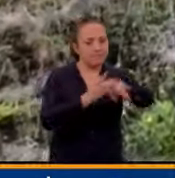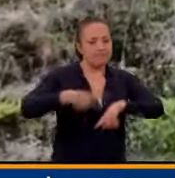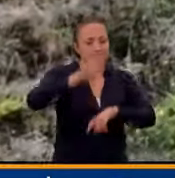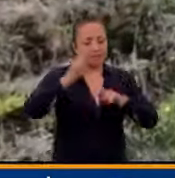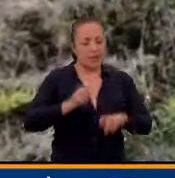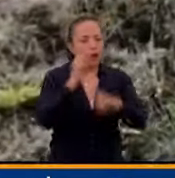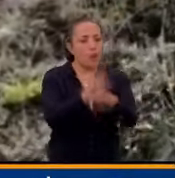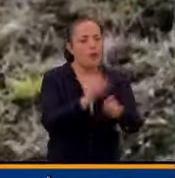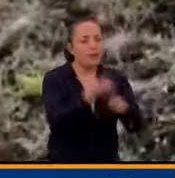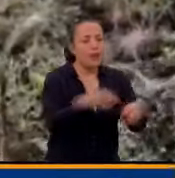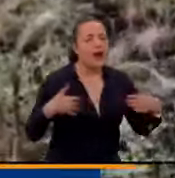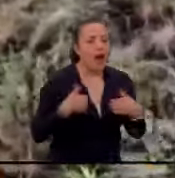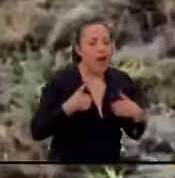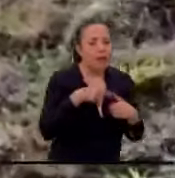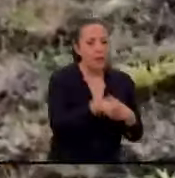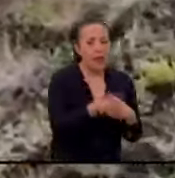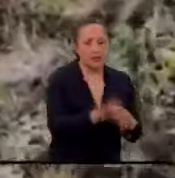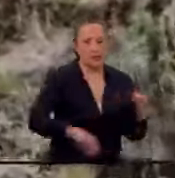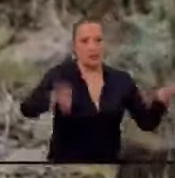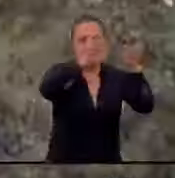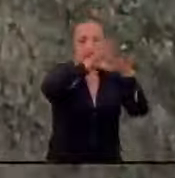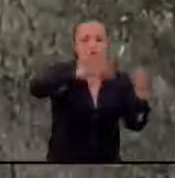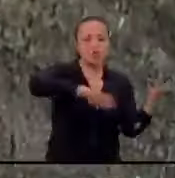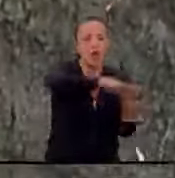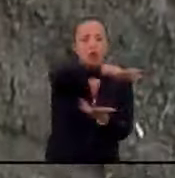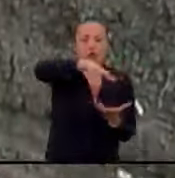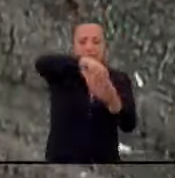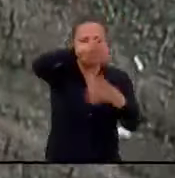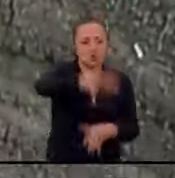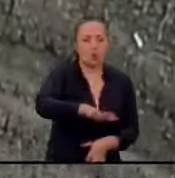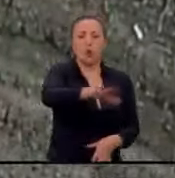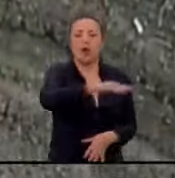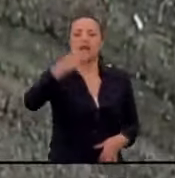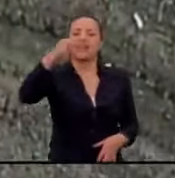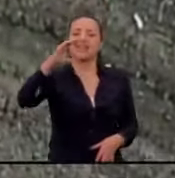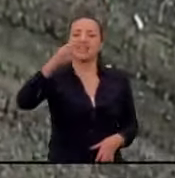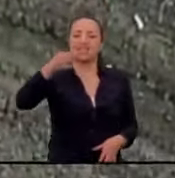clave para el funcionamiento de los ecosistemas de Chingaza. Ellos también necesitan agua.